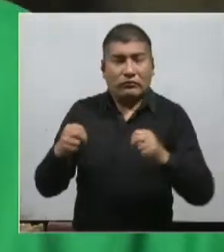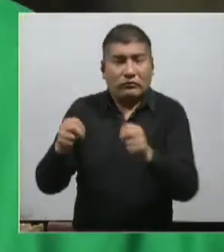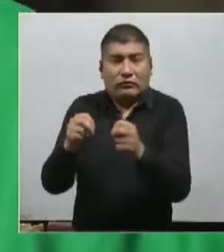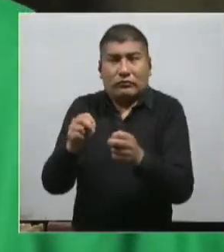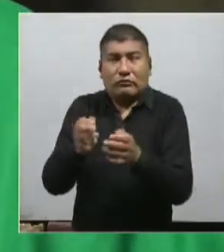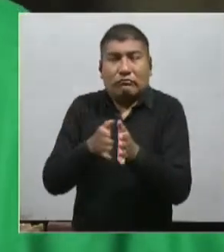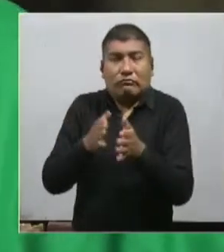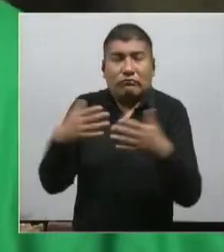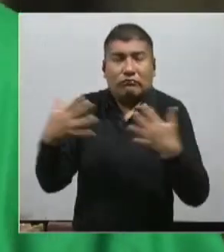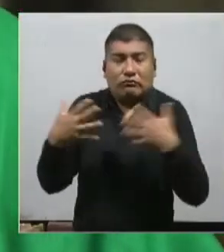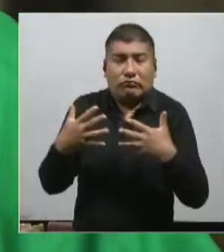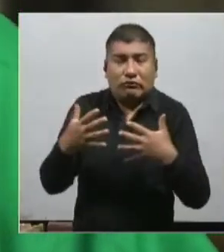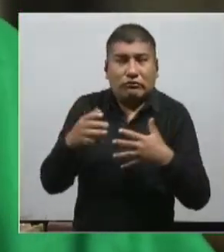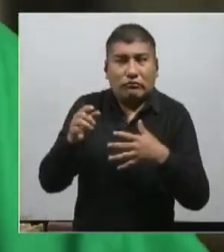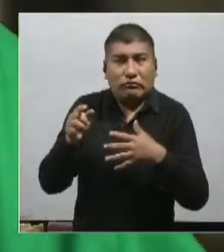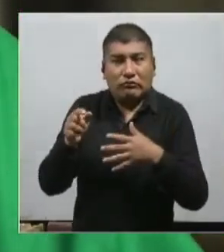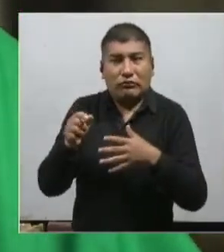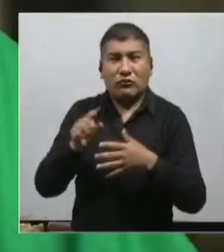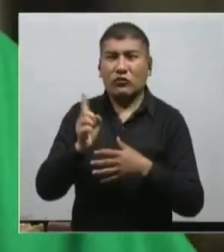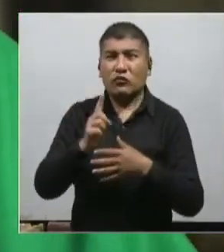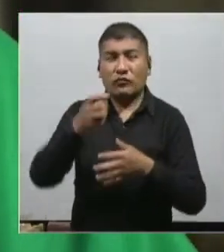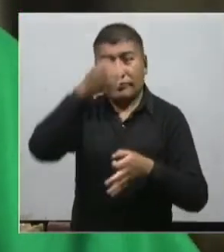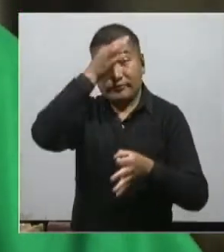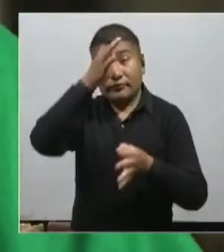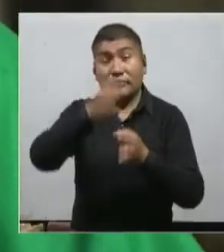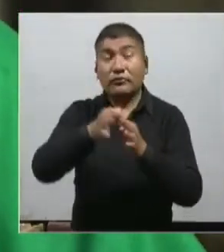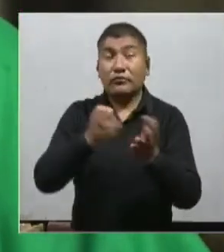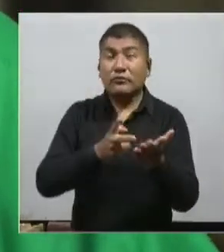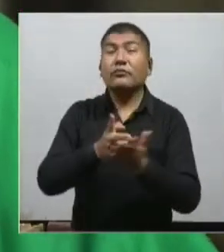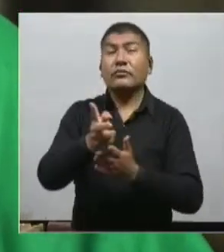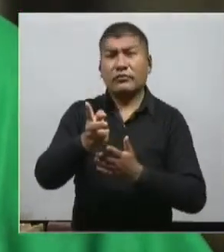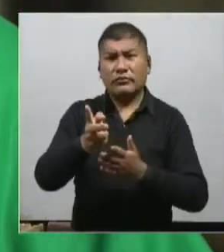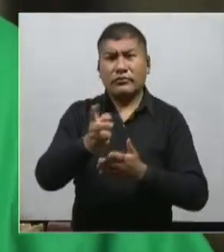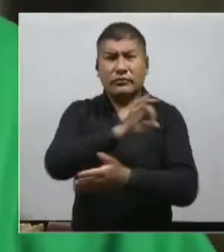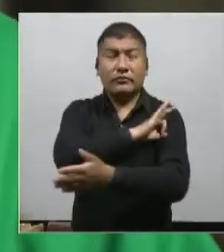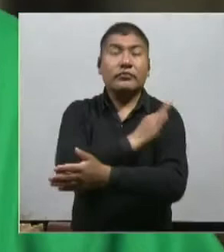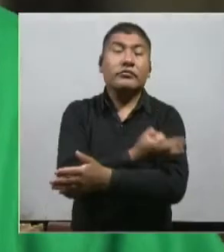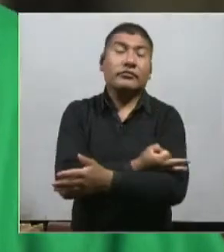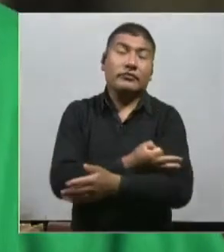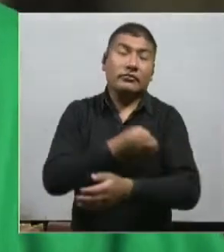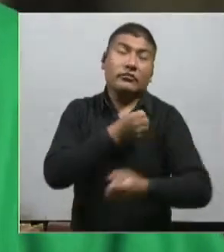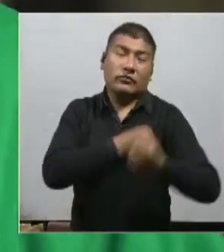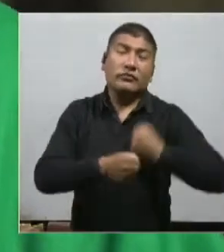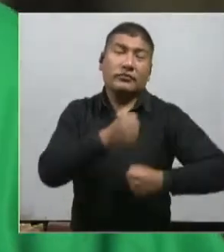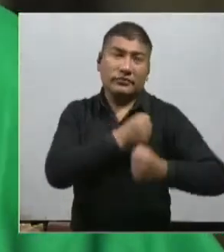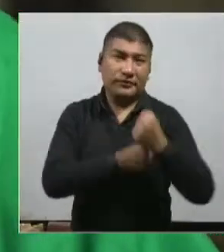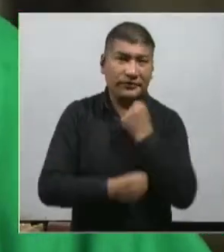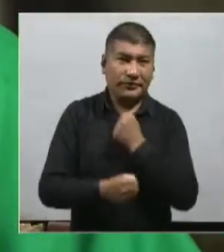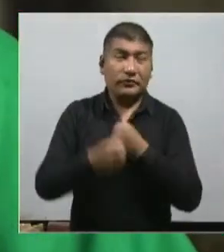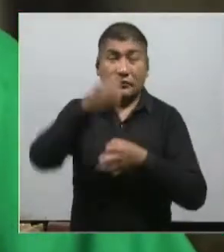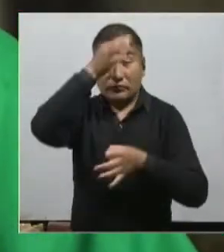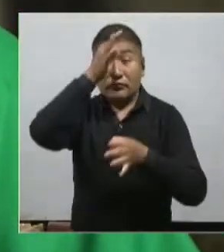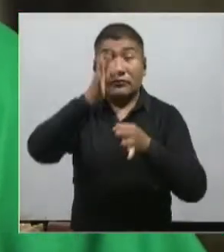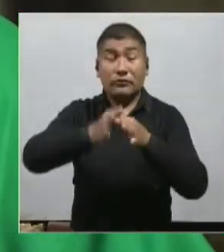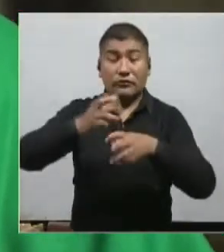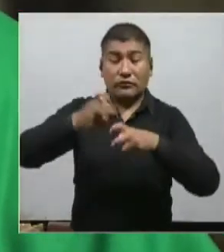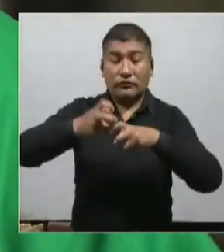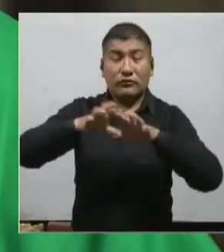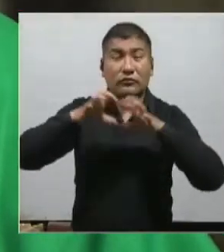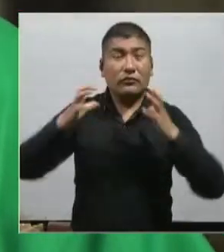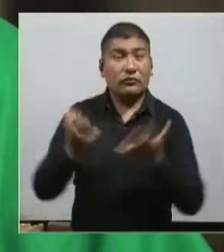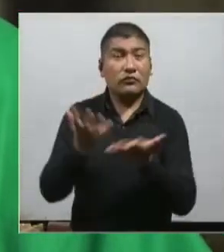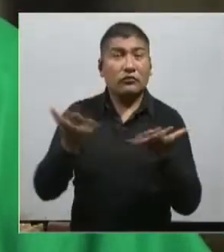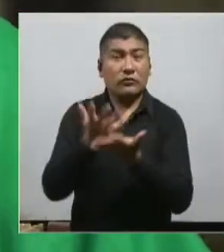angustia. La fe verdadera es fortaleza en los sufrimientos. La fe es roca en la